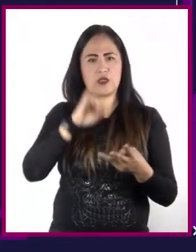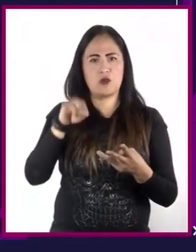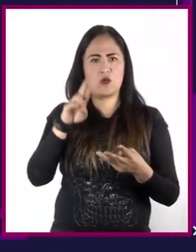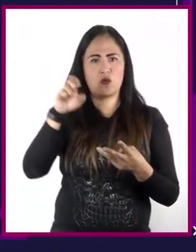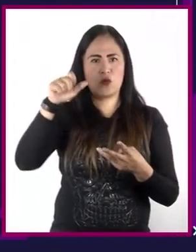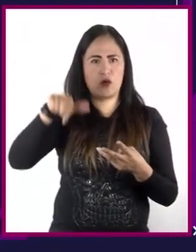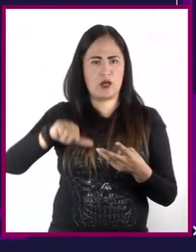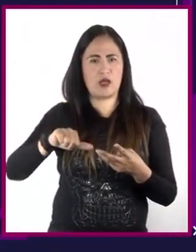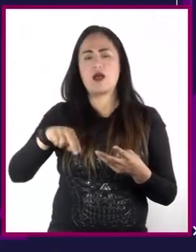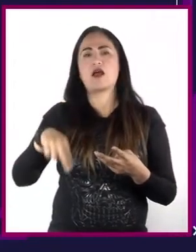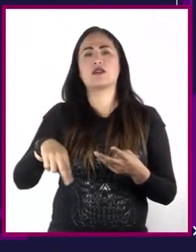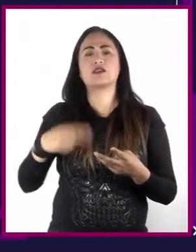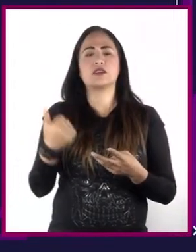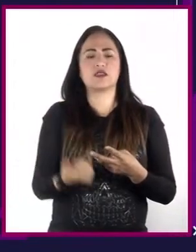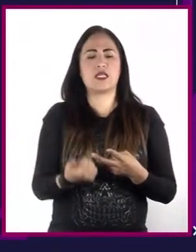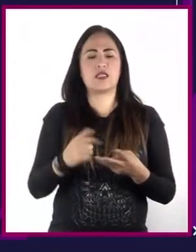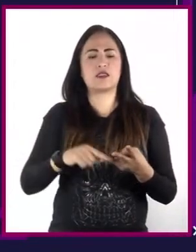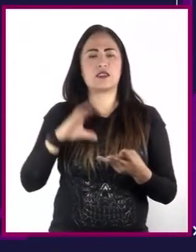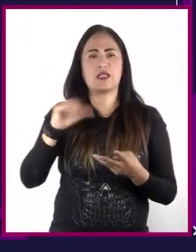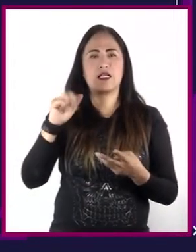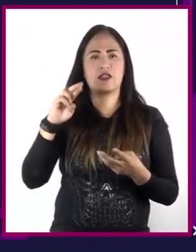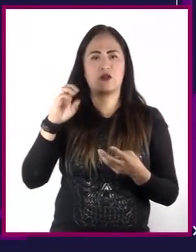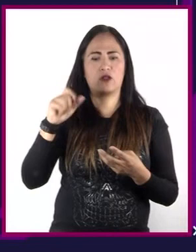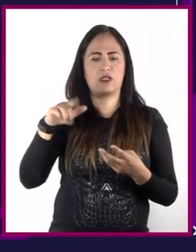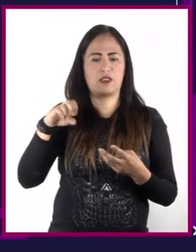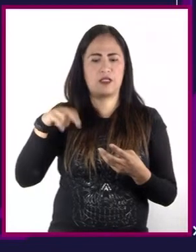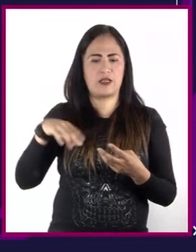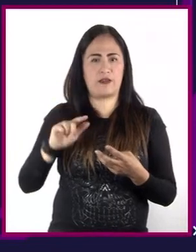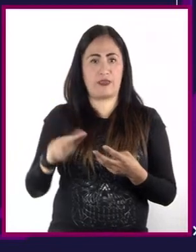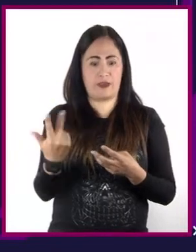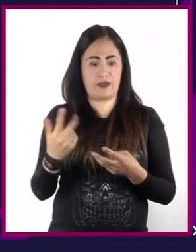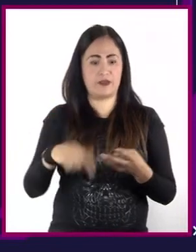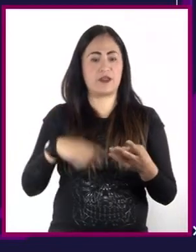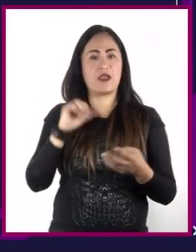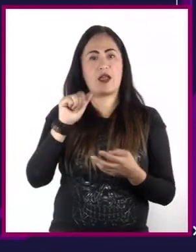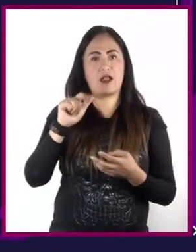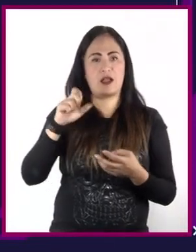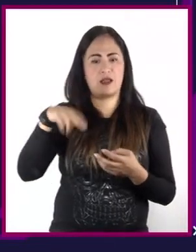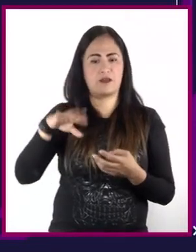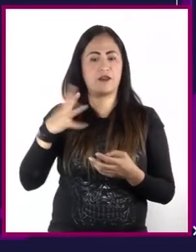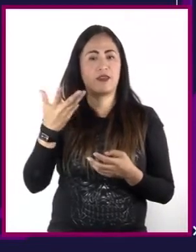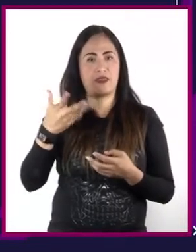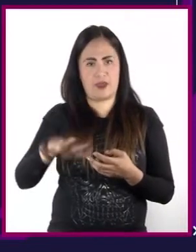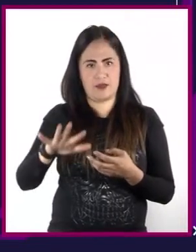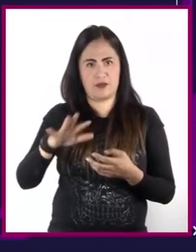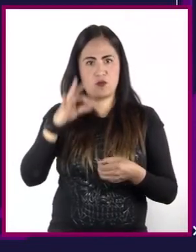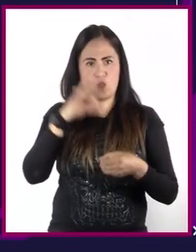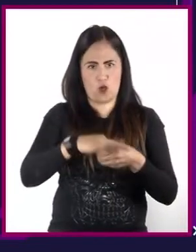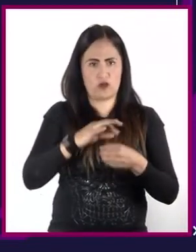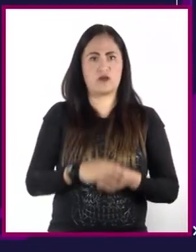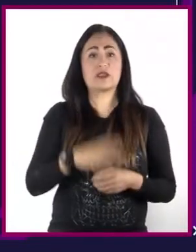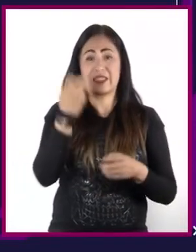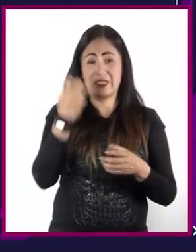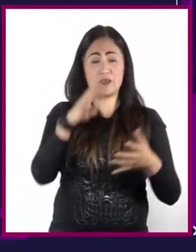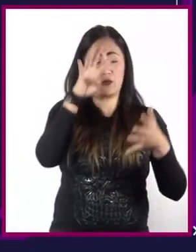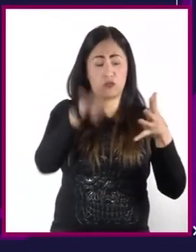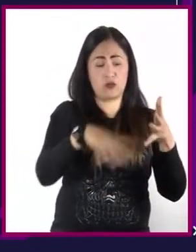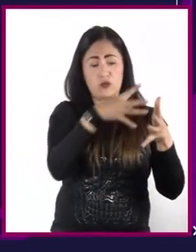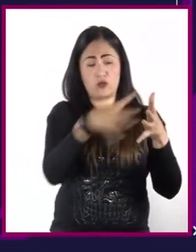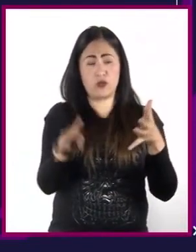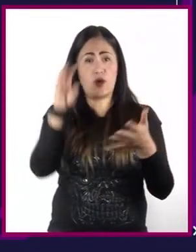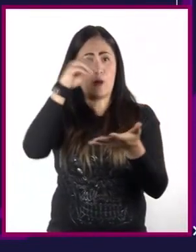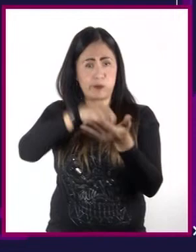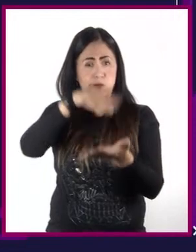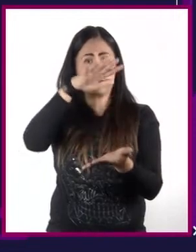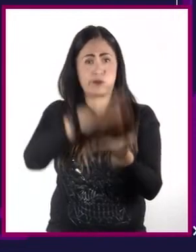13 votos. Y Alan, 10 votos. Estos datos los registró en una tabla de frecuencias.